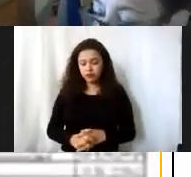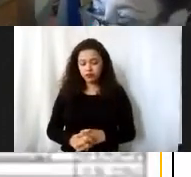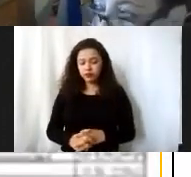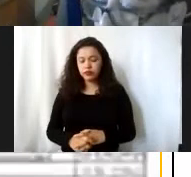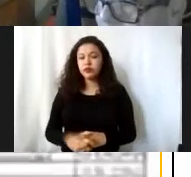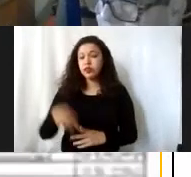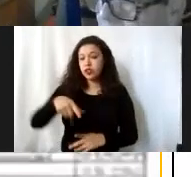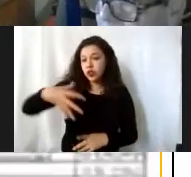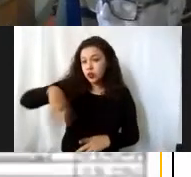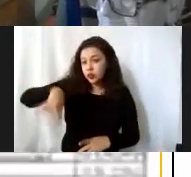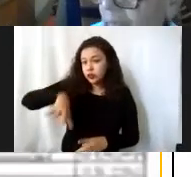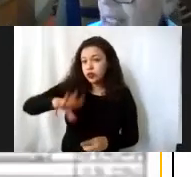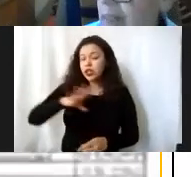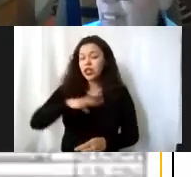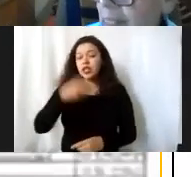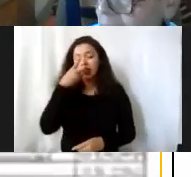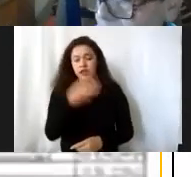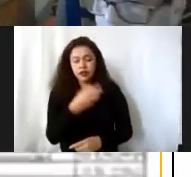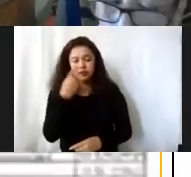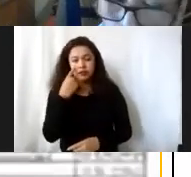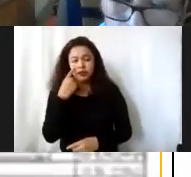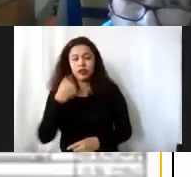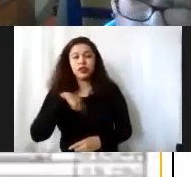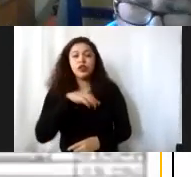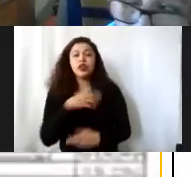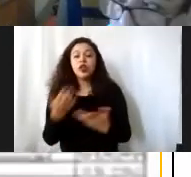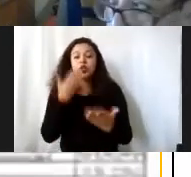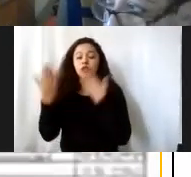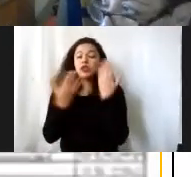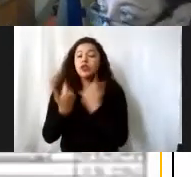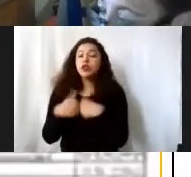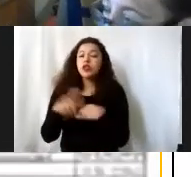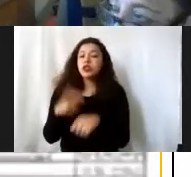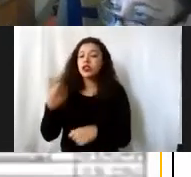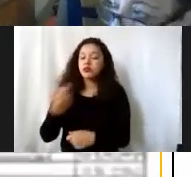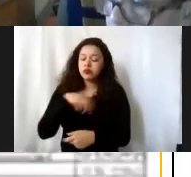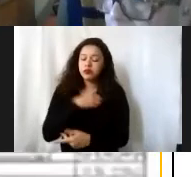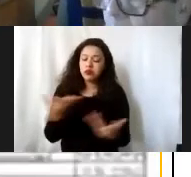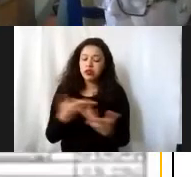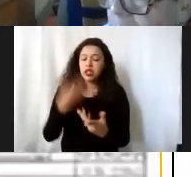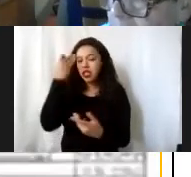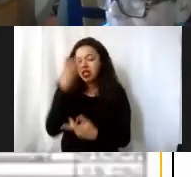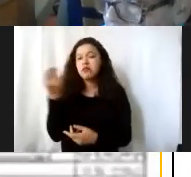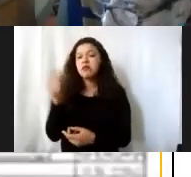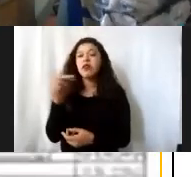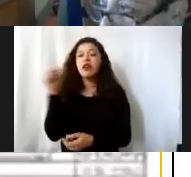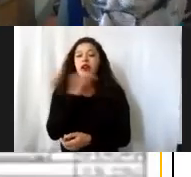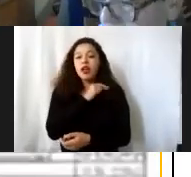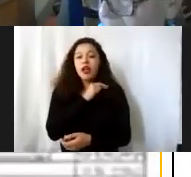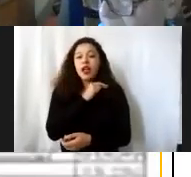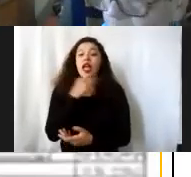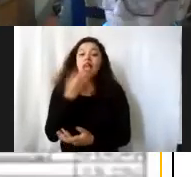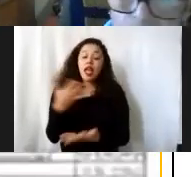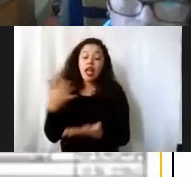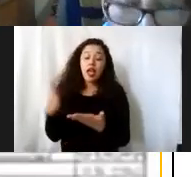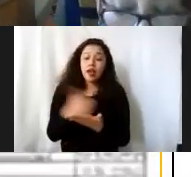buscas y ves, te dicen, les hacemos los estudios socioeconómicos en corto tiempo y además